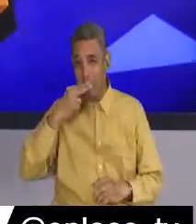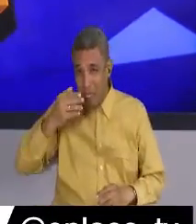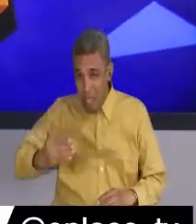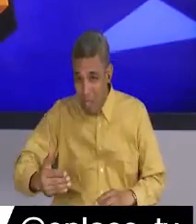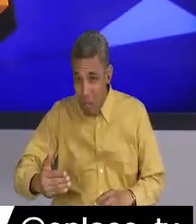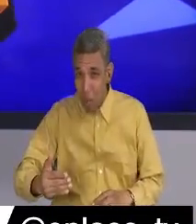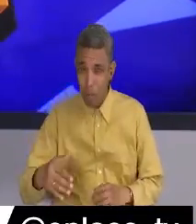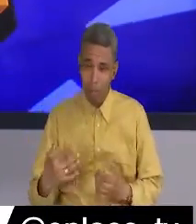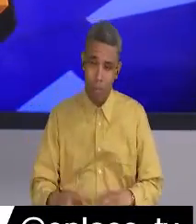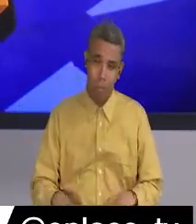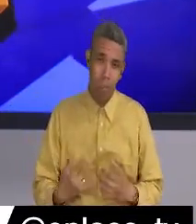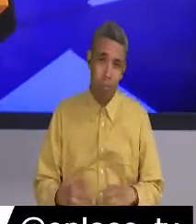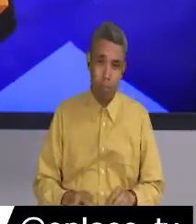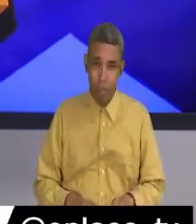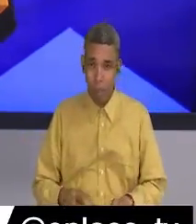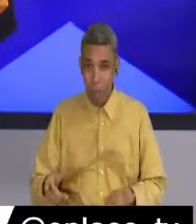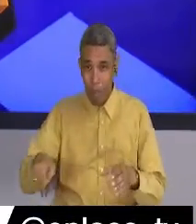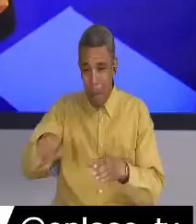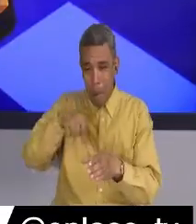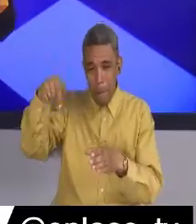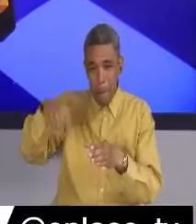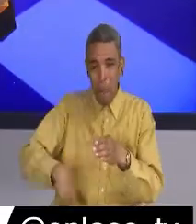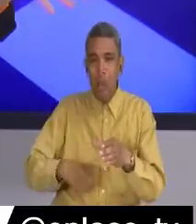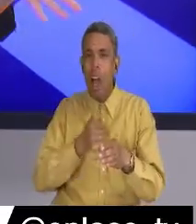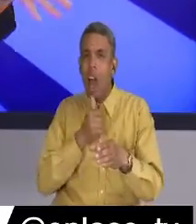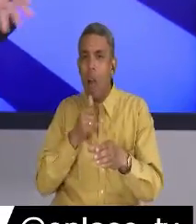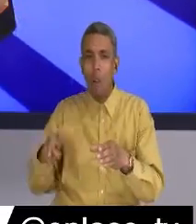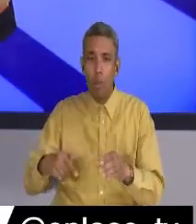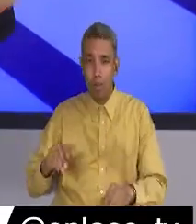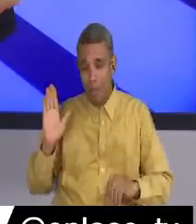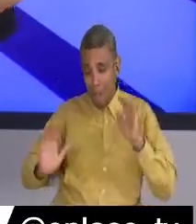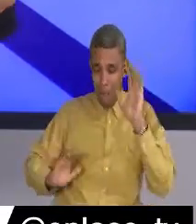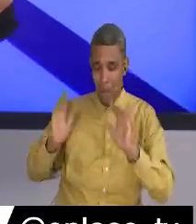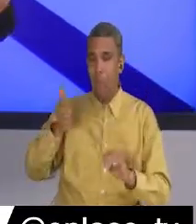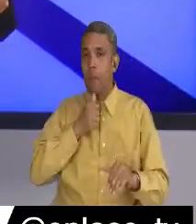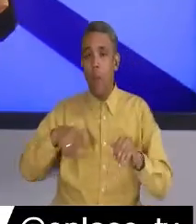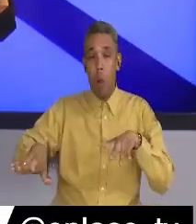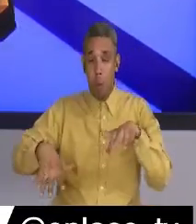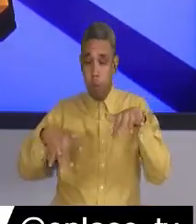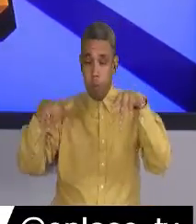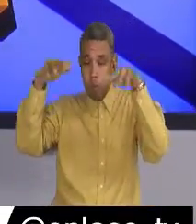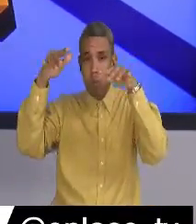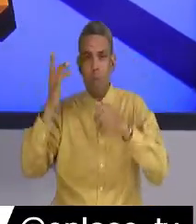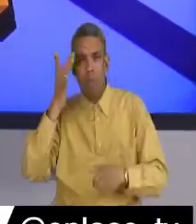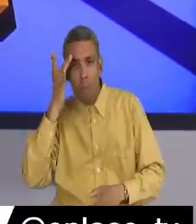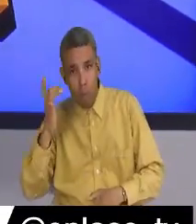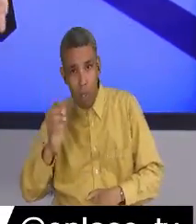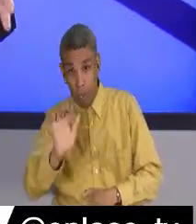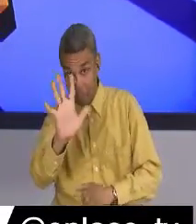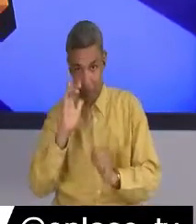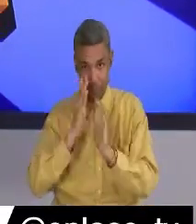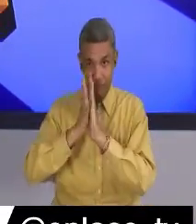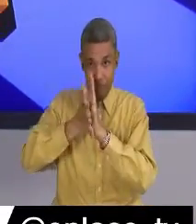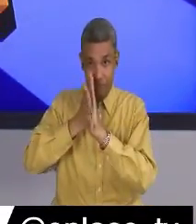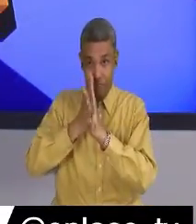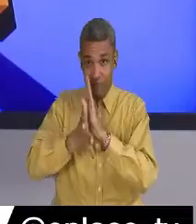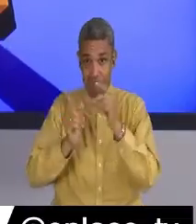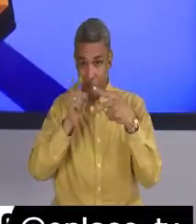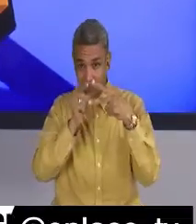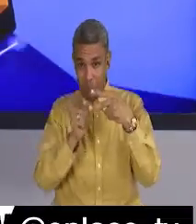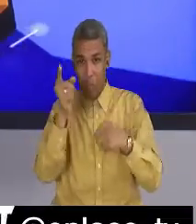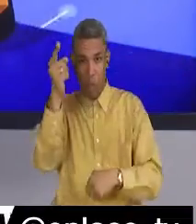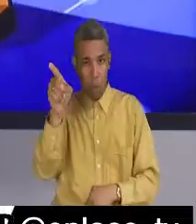muere por inmersión en una poceta, lugar en donde 4 meses atrás murieron 2 menores de edad. Estas y otras informaciones de Enlace